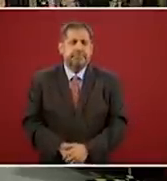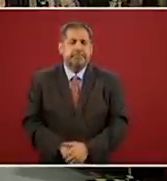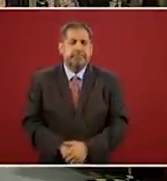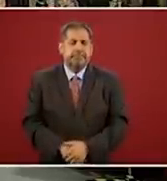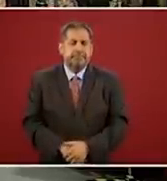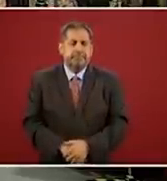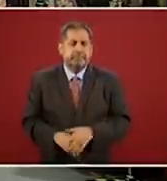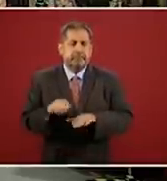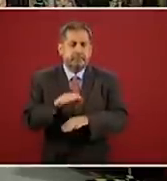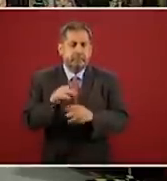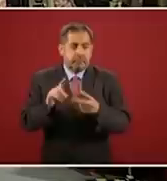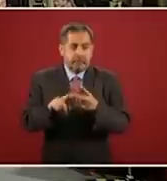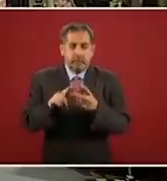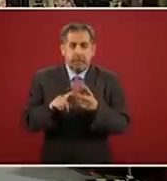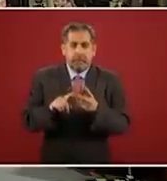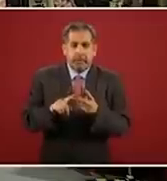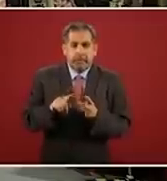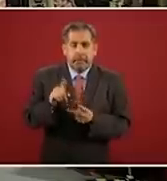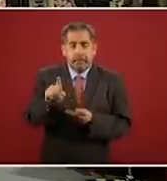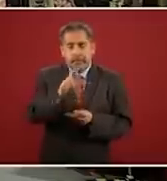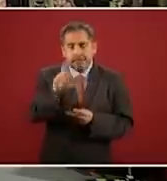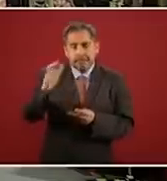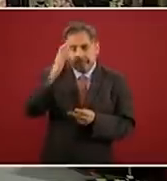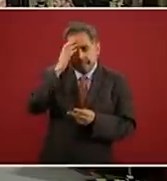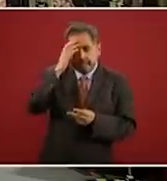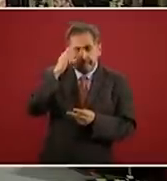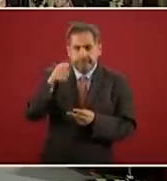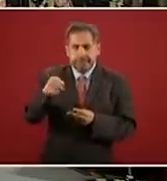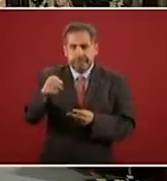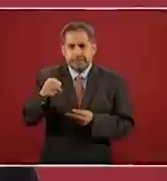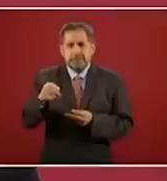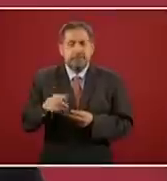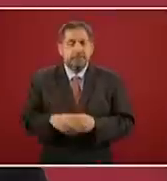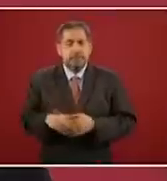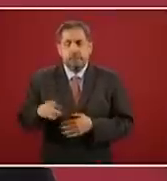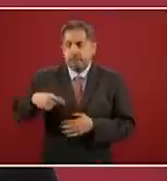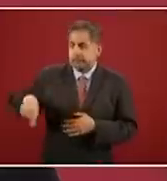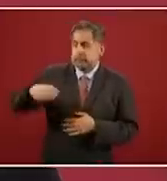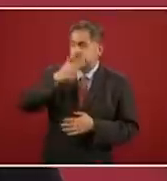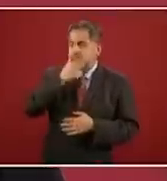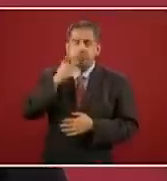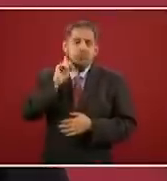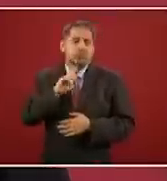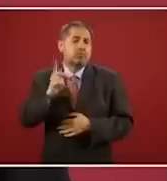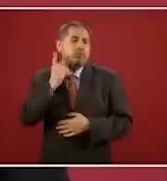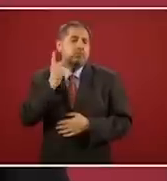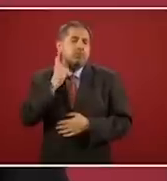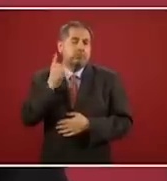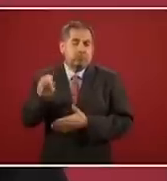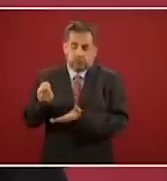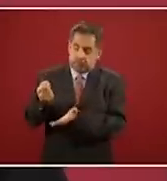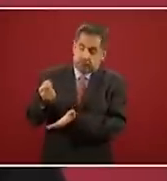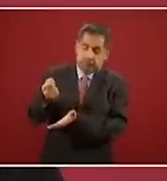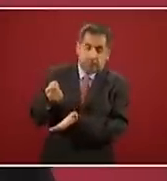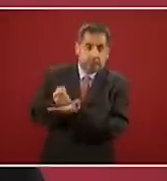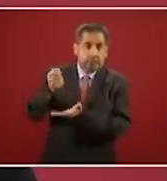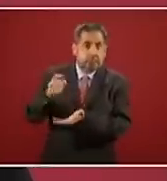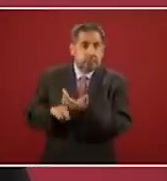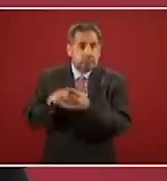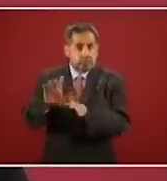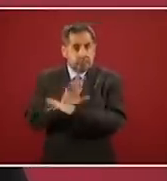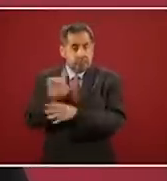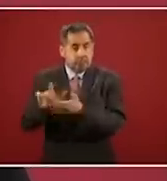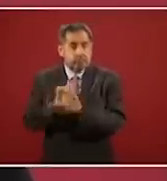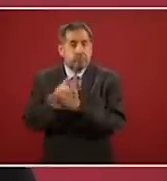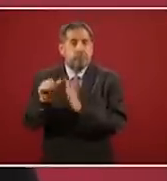punto en particular, hay que reconocer a las señoras y los señores legisladores de la Cámara de Diputados por la aprobación de esa reforma